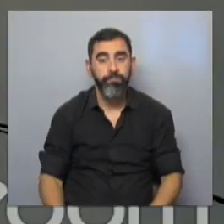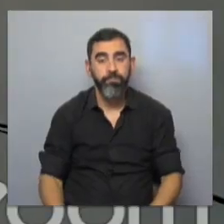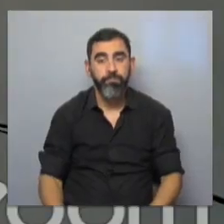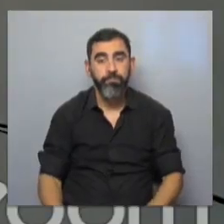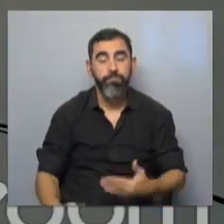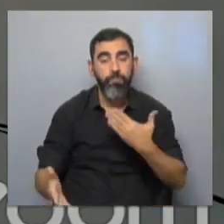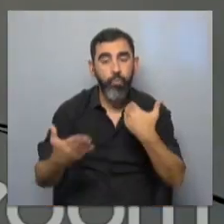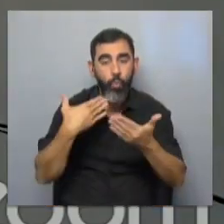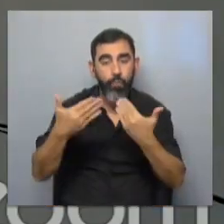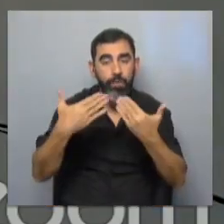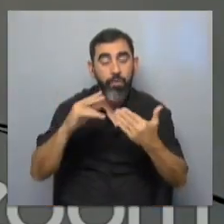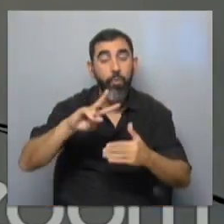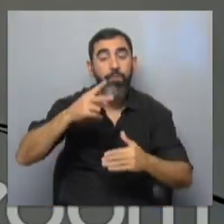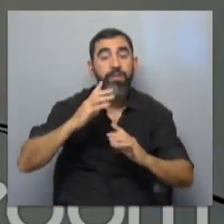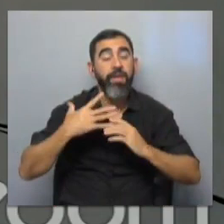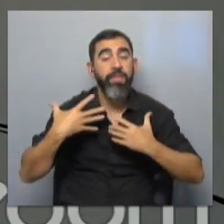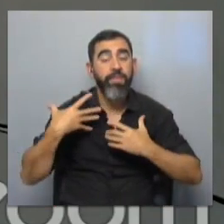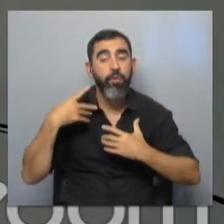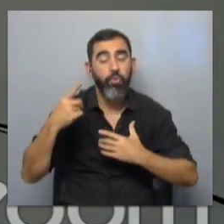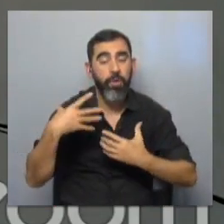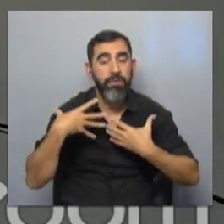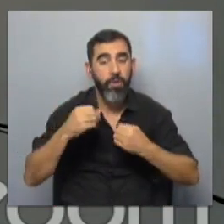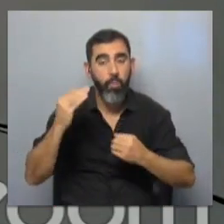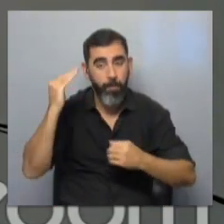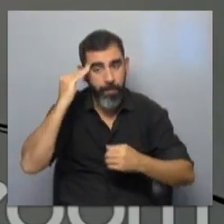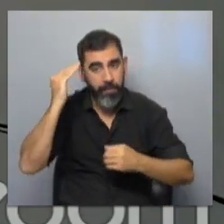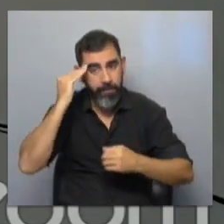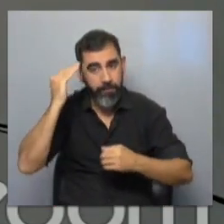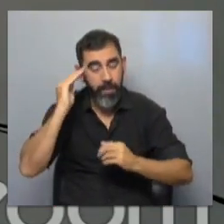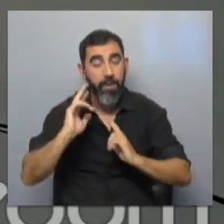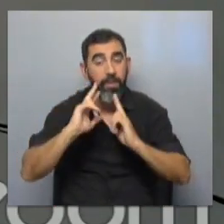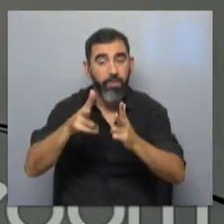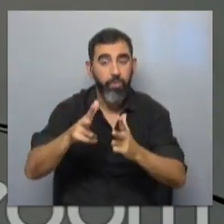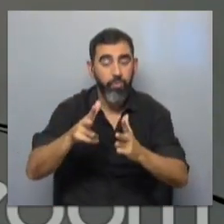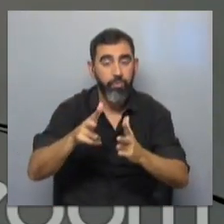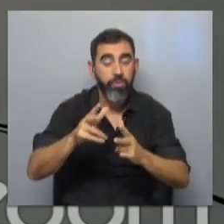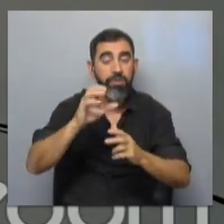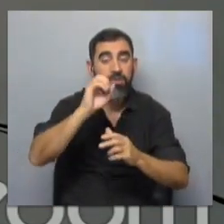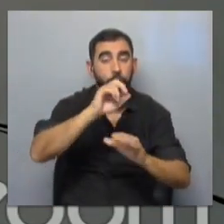el conversatorio, la subdirectora de Salud Mental de ACE, Jimena Piris, dijo que la línea